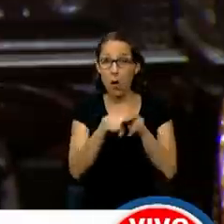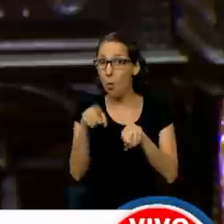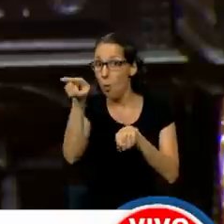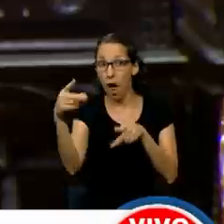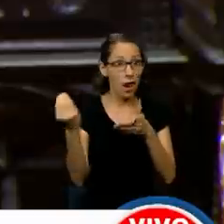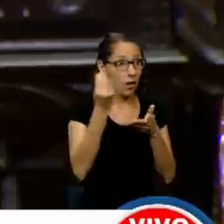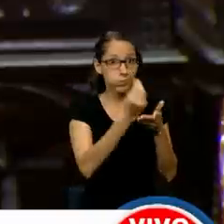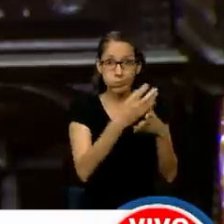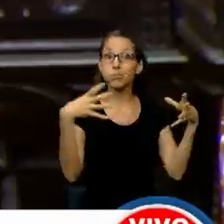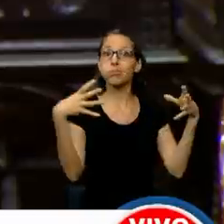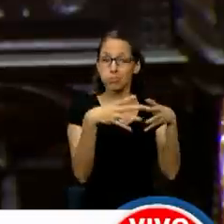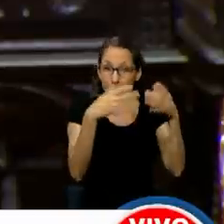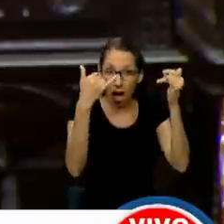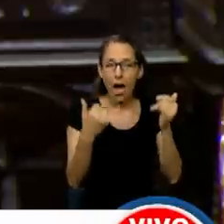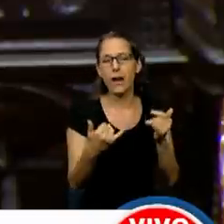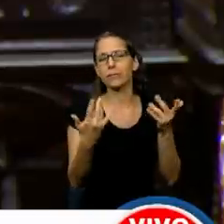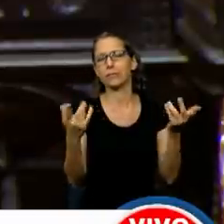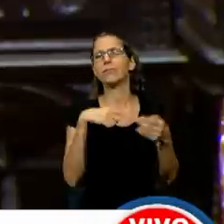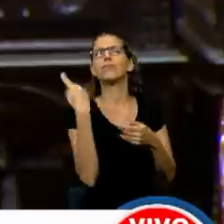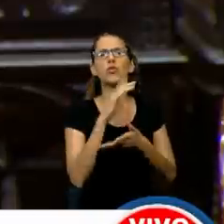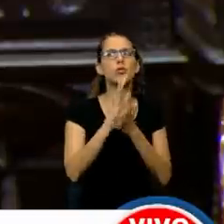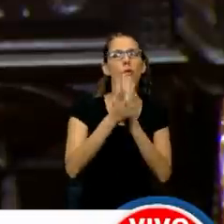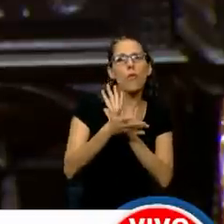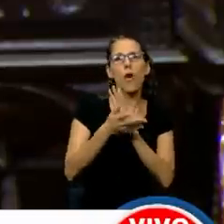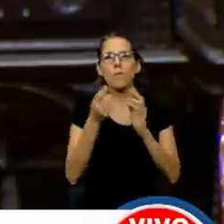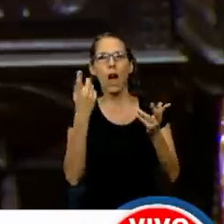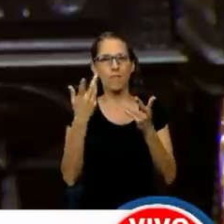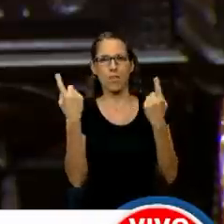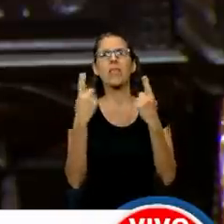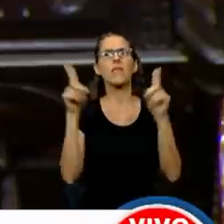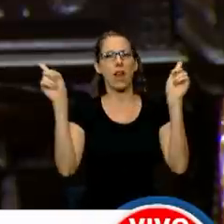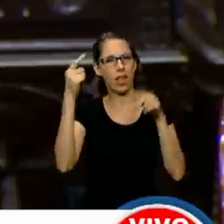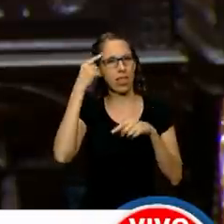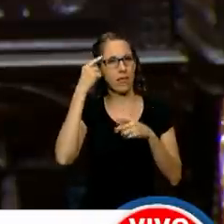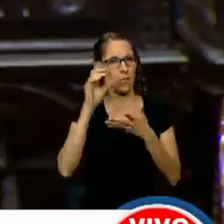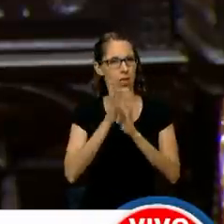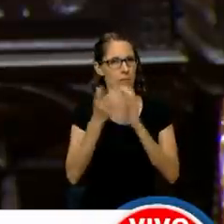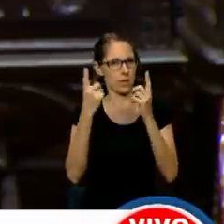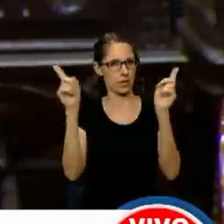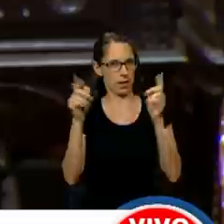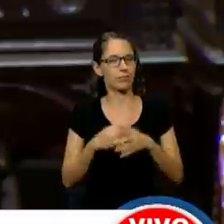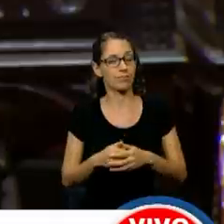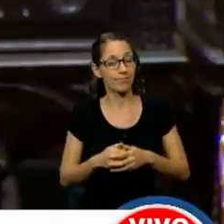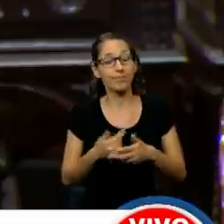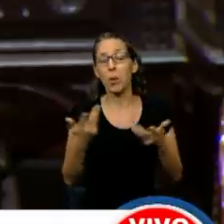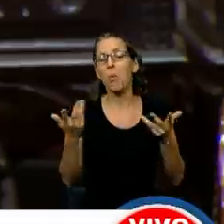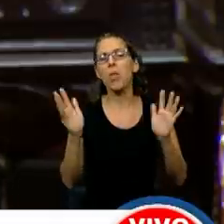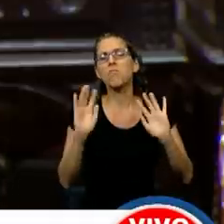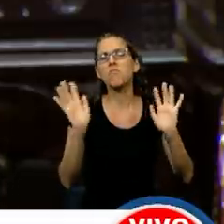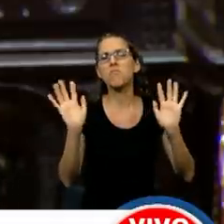tendríamos otro tipo de consideraciones pero bueno estamos en esta en este